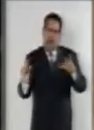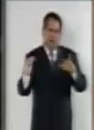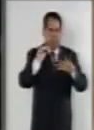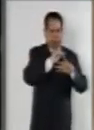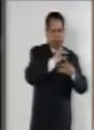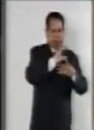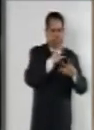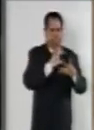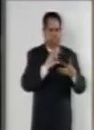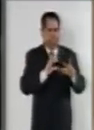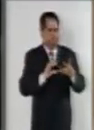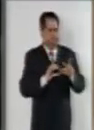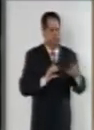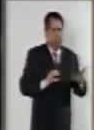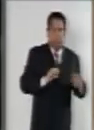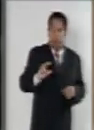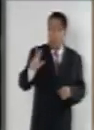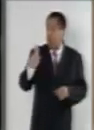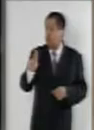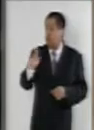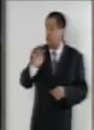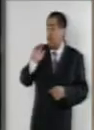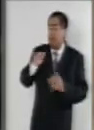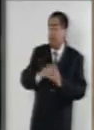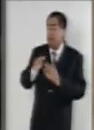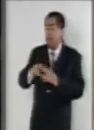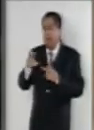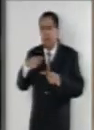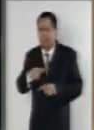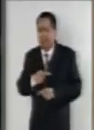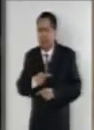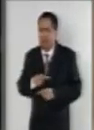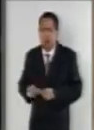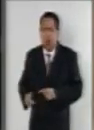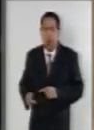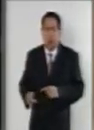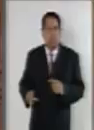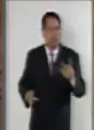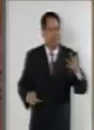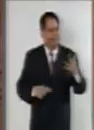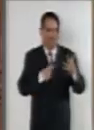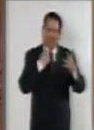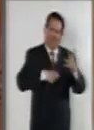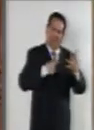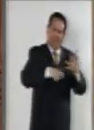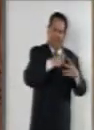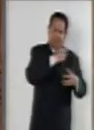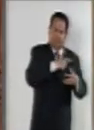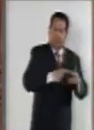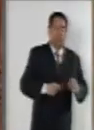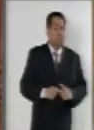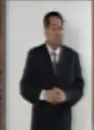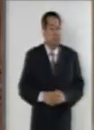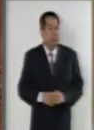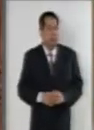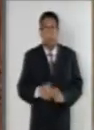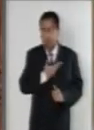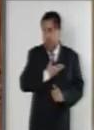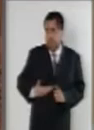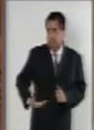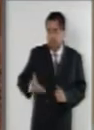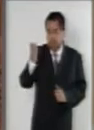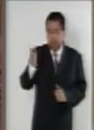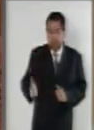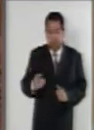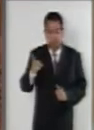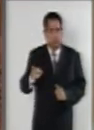80 millones que tienen algún grado de pobreza en el país. El Ejecutivo solo